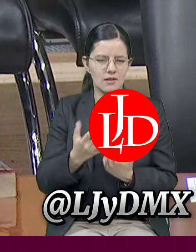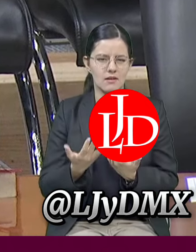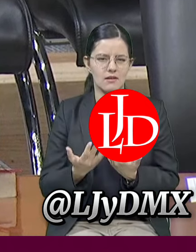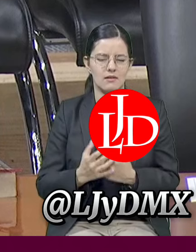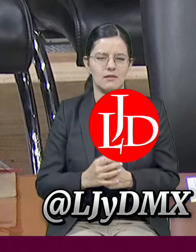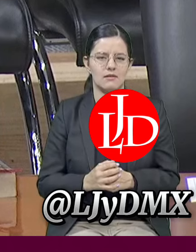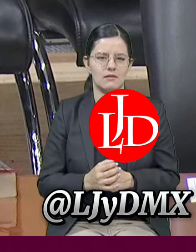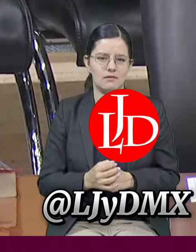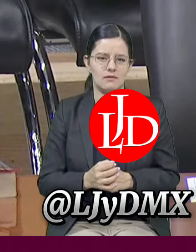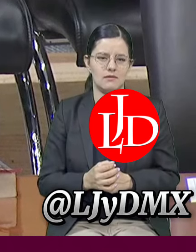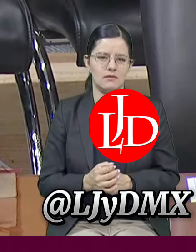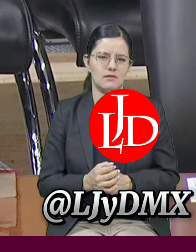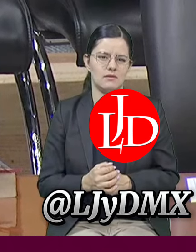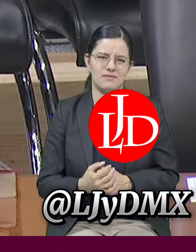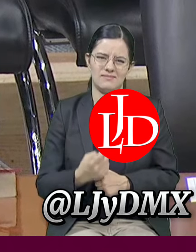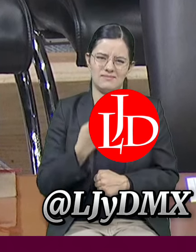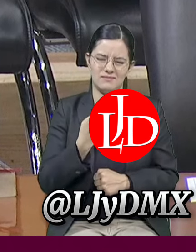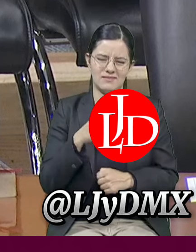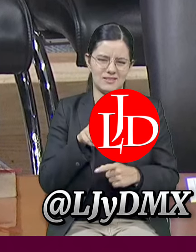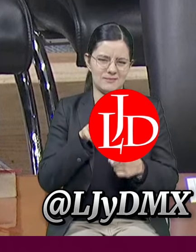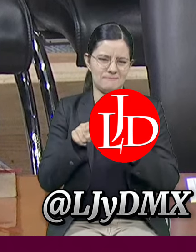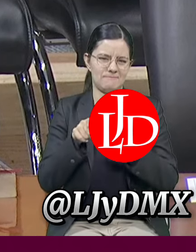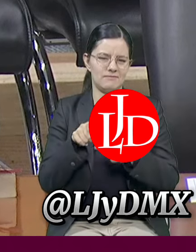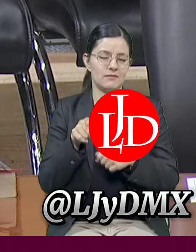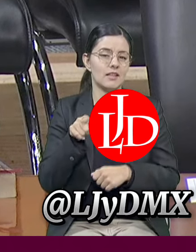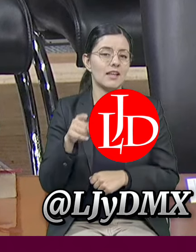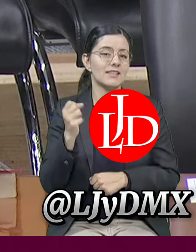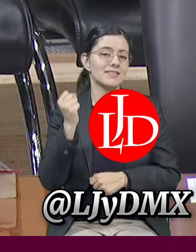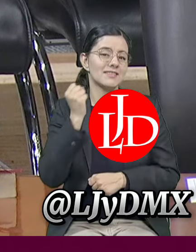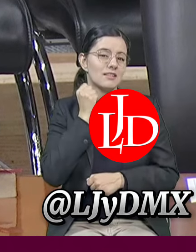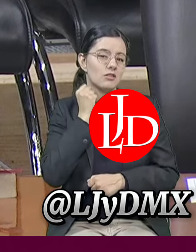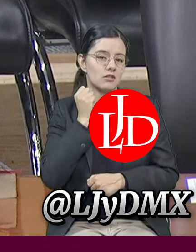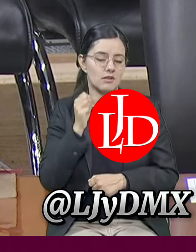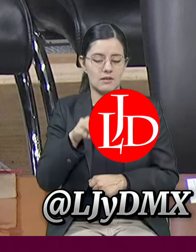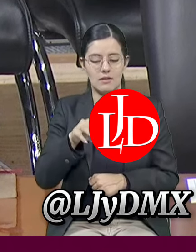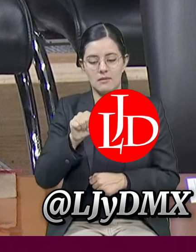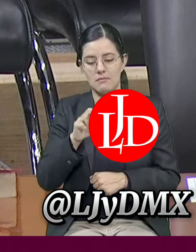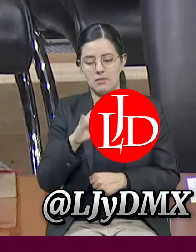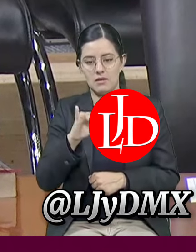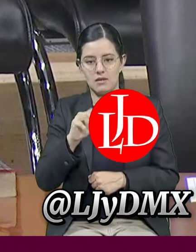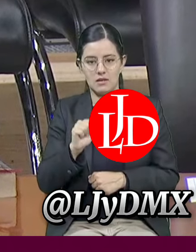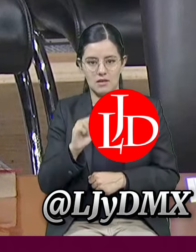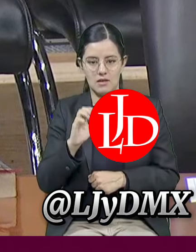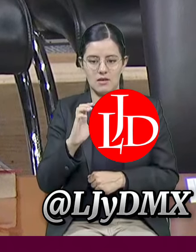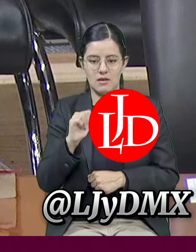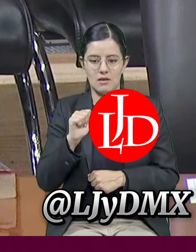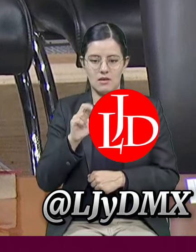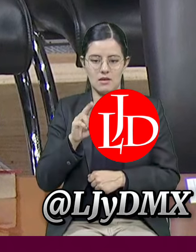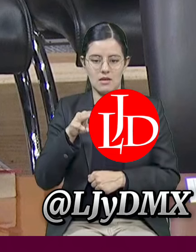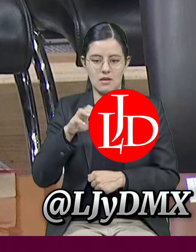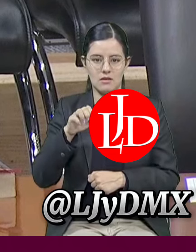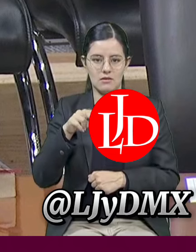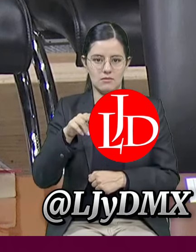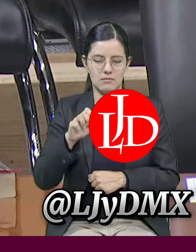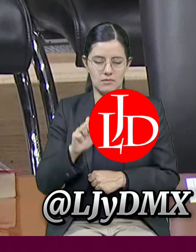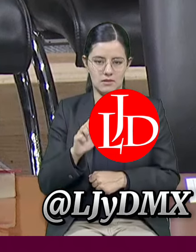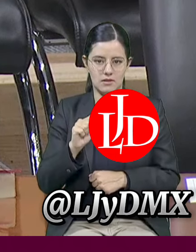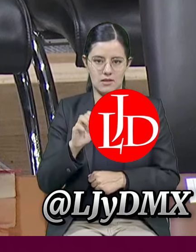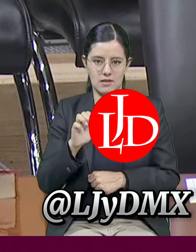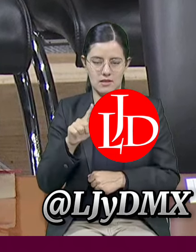este que está teniendo la senadora María al Carmen tellez hacia el consejero castello de entrada mi solidaridad y mi